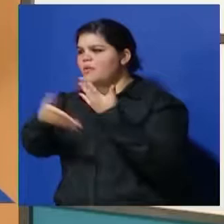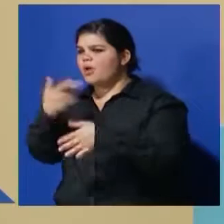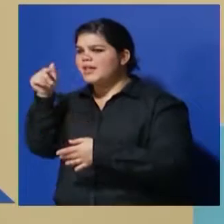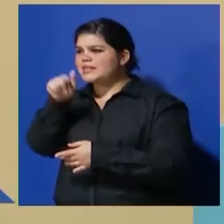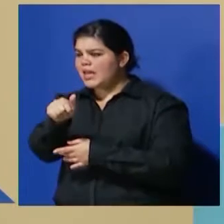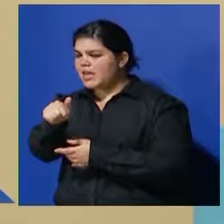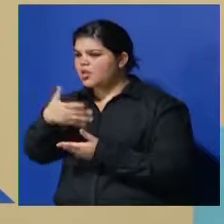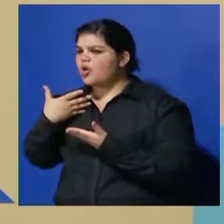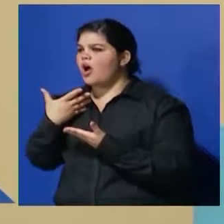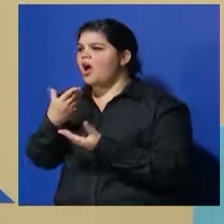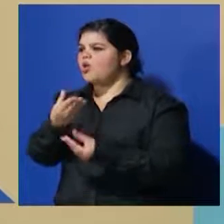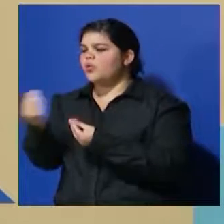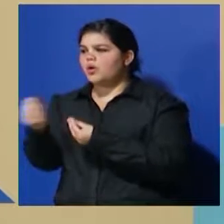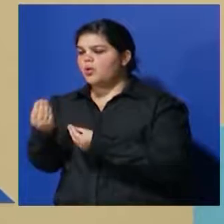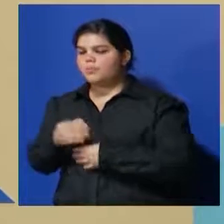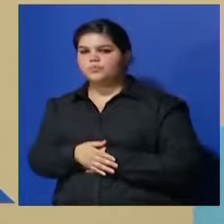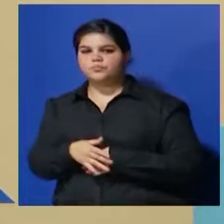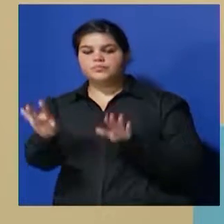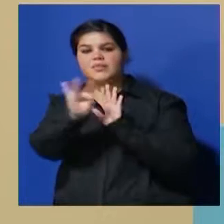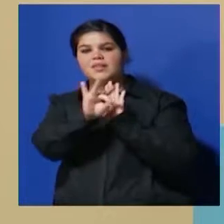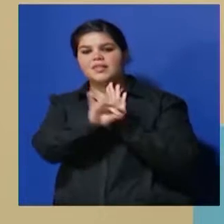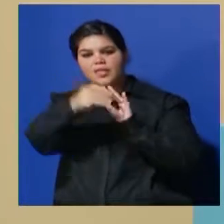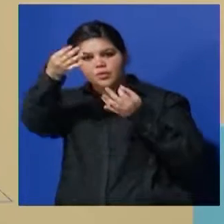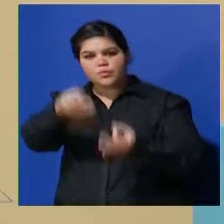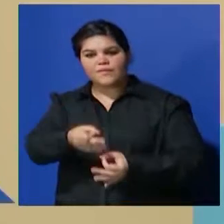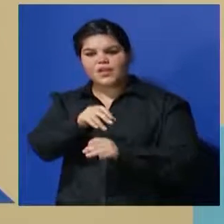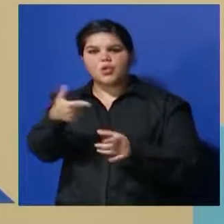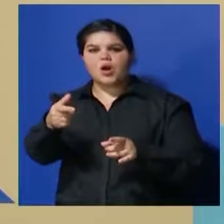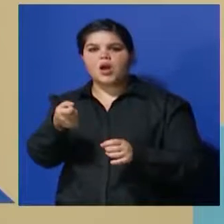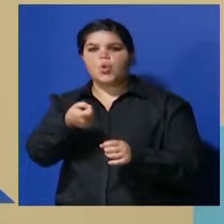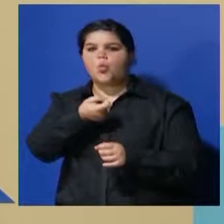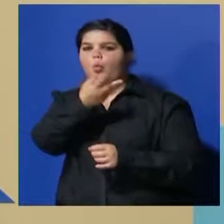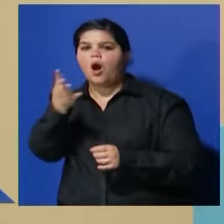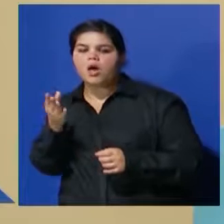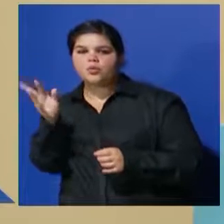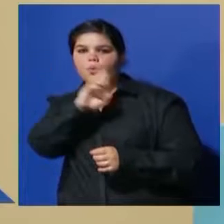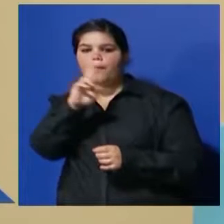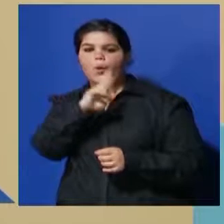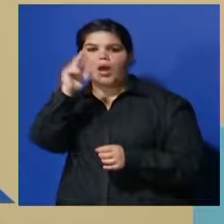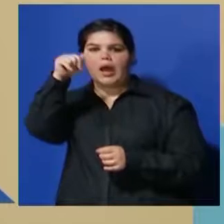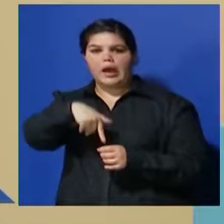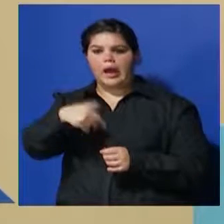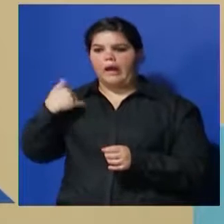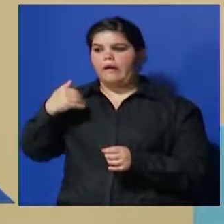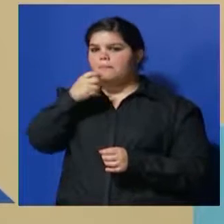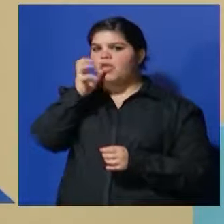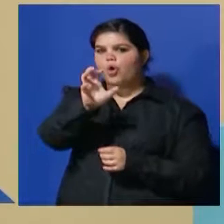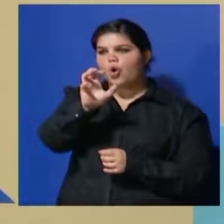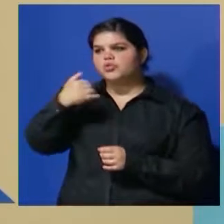Bien, no tenemos datos fehacientes de la cantidad de femicidios que ocurren, por lo menos en la provincia y en el país, porque muchos